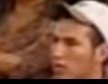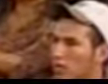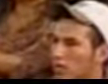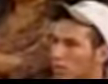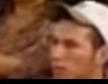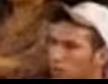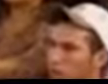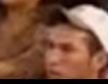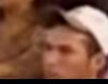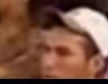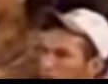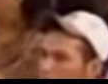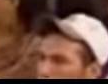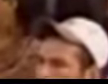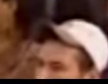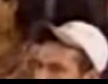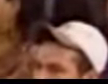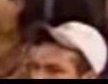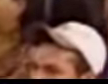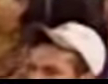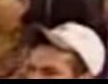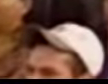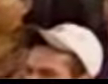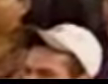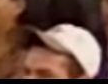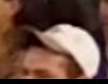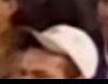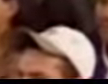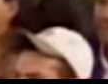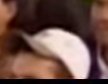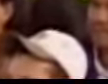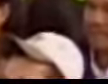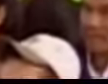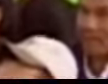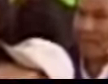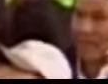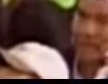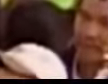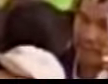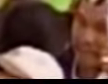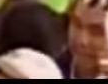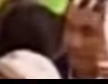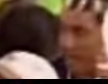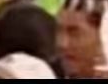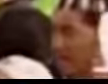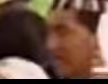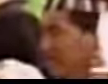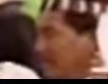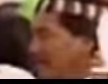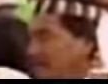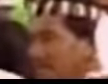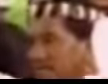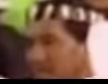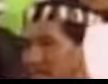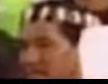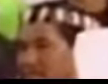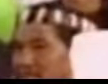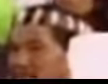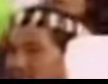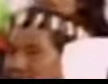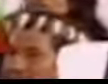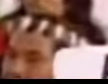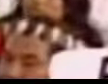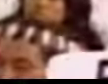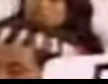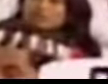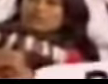Hipamanka, Suyupa, Shikan, Wasi, Pusha, Kunawami, Tananakurka, y Chasnami, Chaipika, ña. Ima Kunata, Surku, Chingapa, Gima, Shina, Ashtawan, Ali, Chinatami,